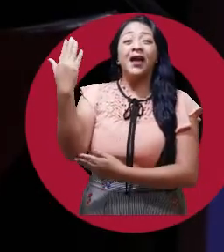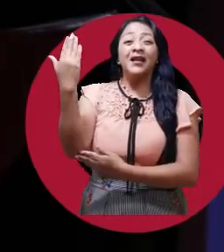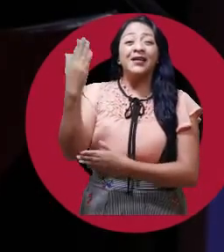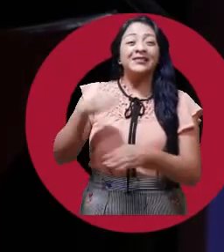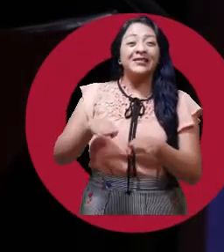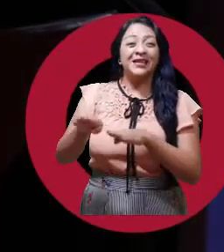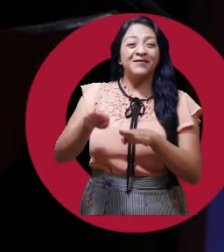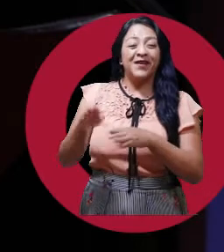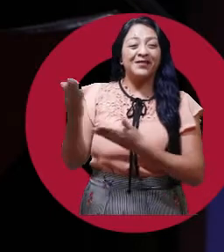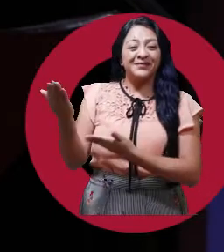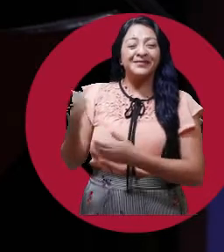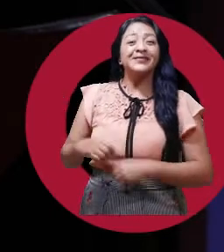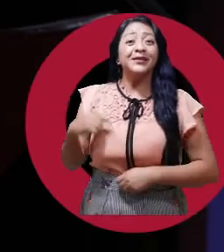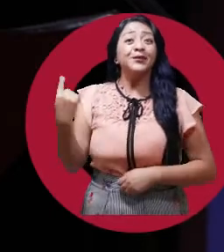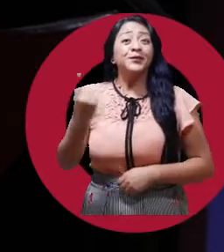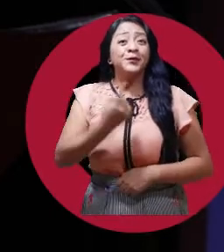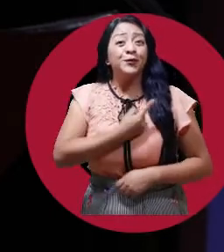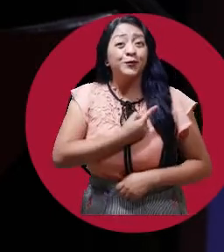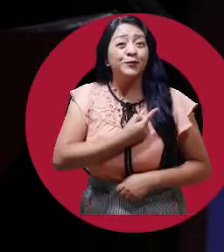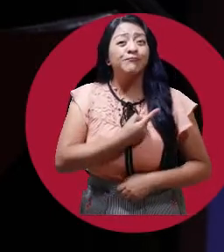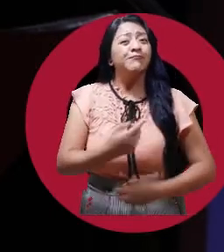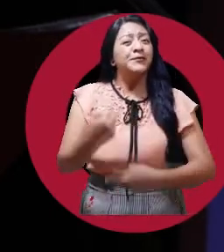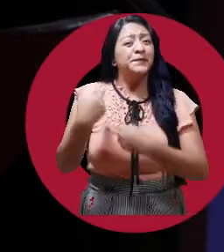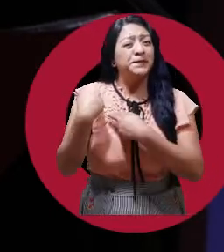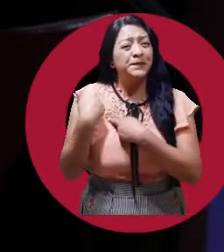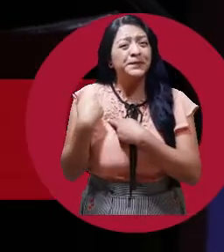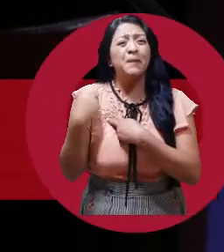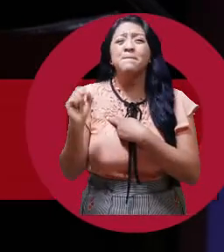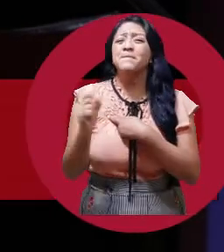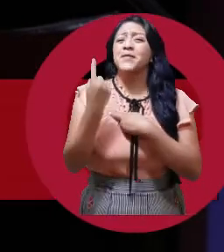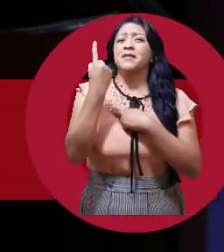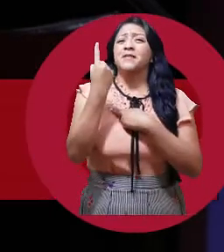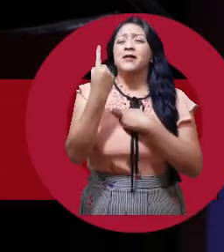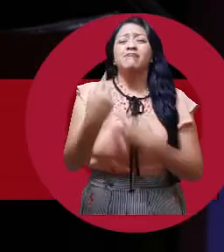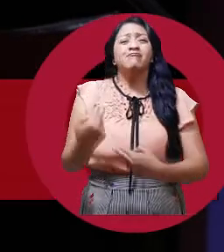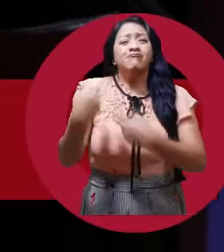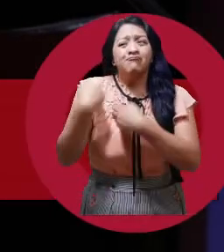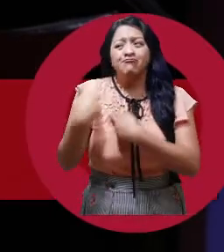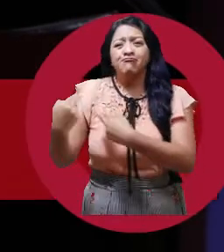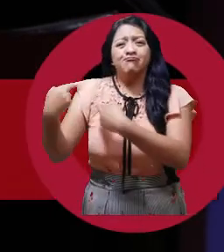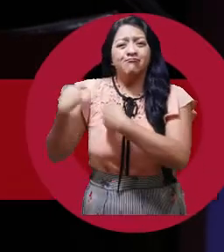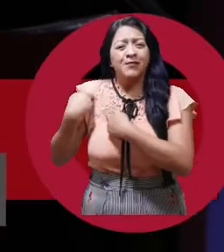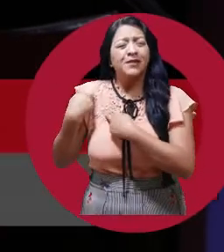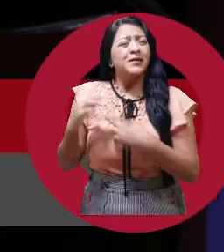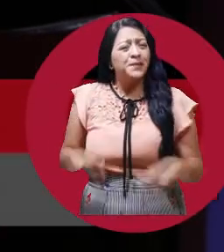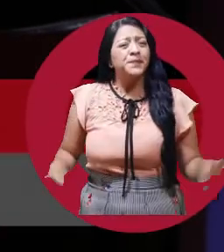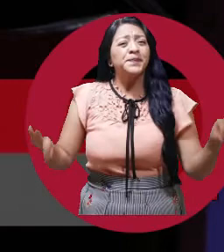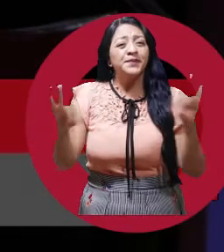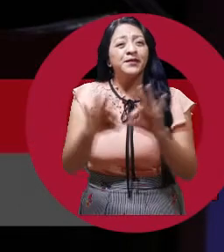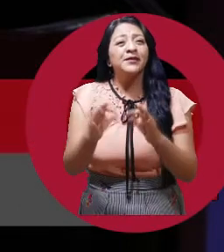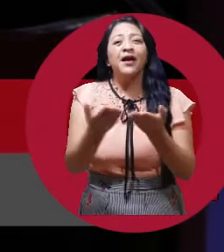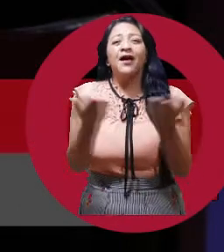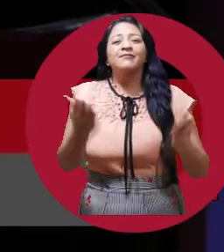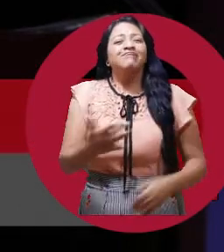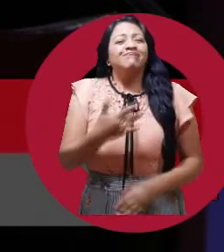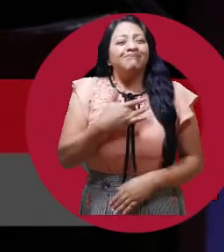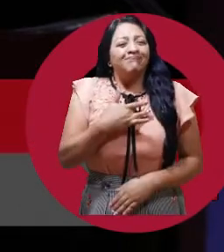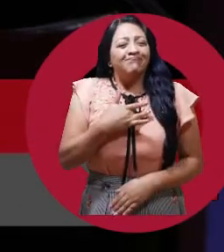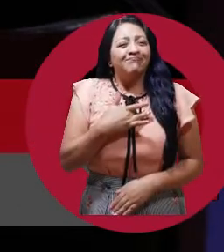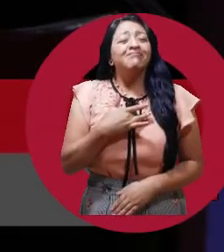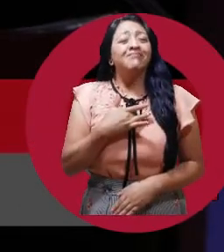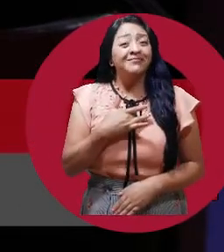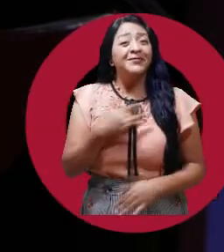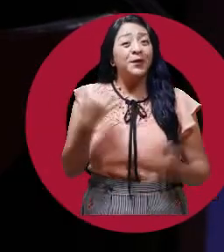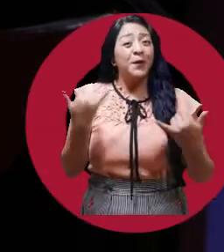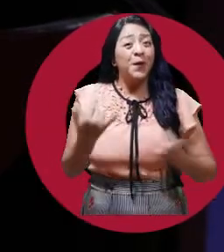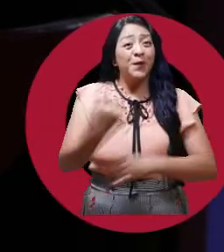de Ibarra. Que seamos nosotros los primeros en empoderarnos de este sentimiento que